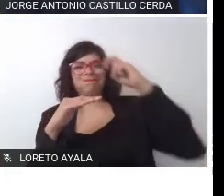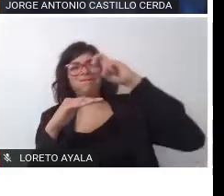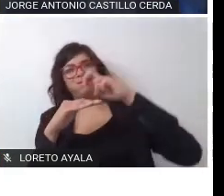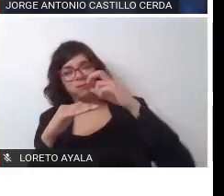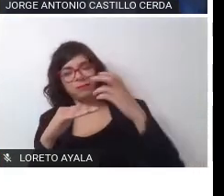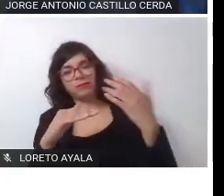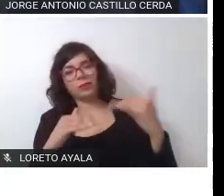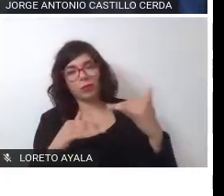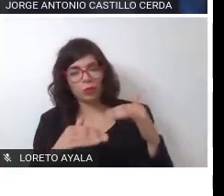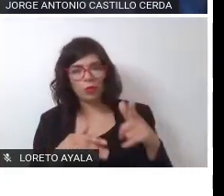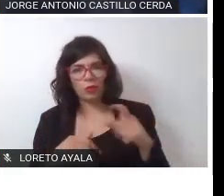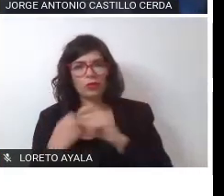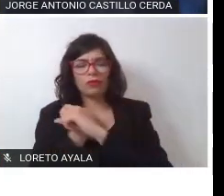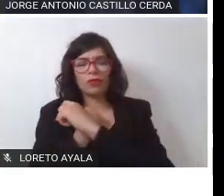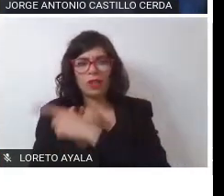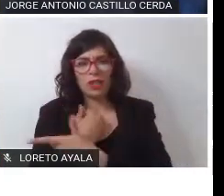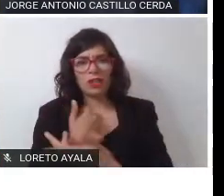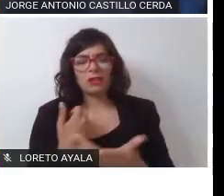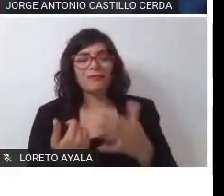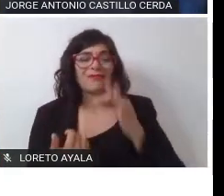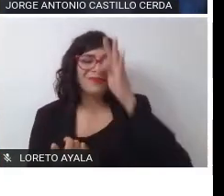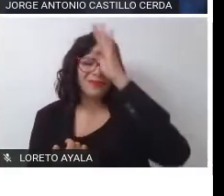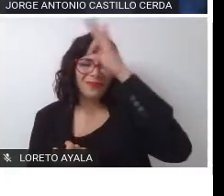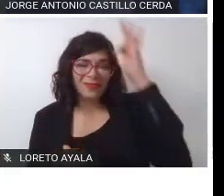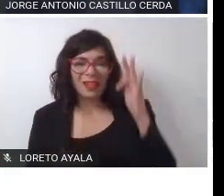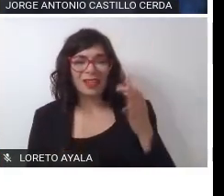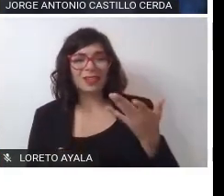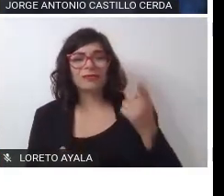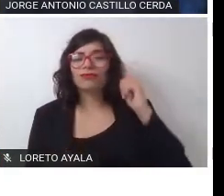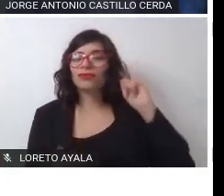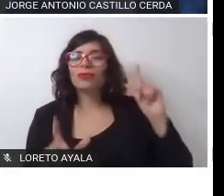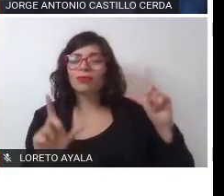que se han hecho, el Facebook, la radio,